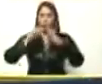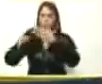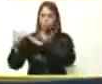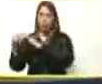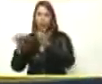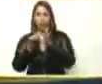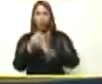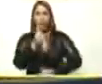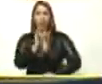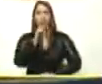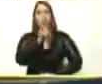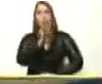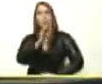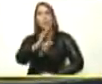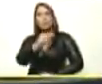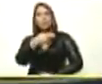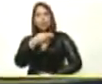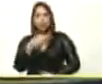las VCH.